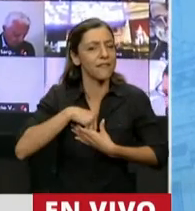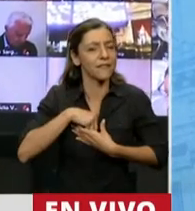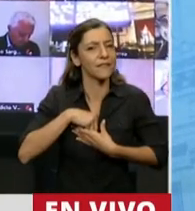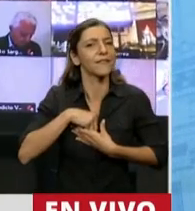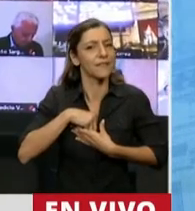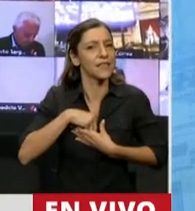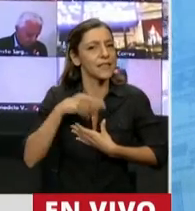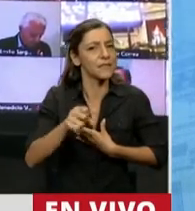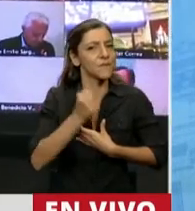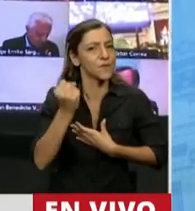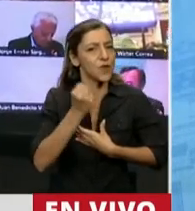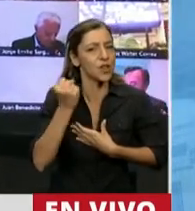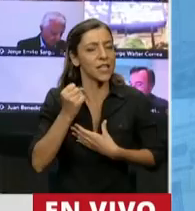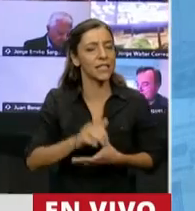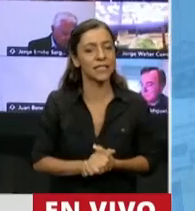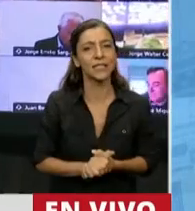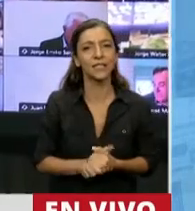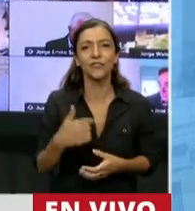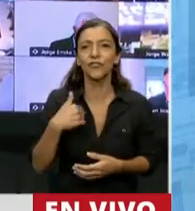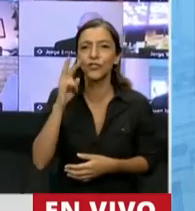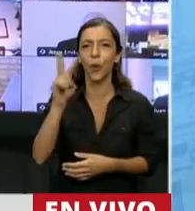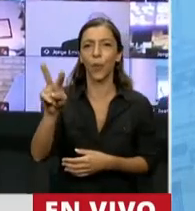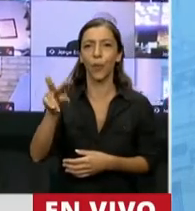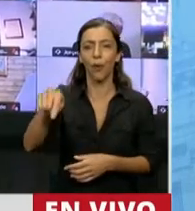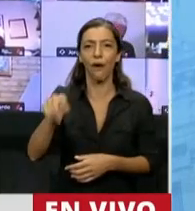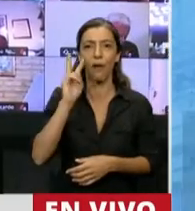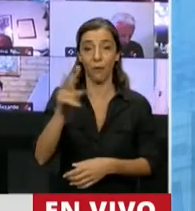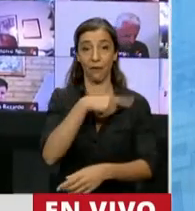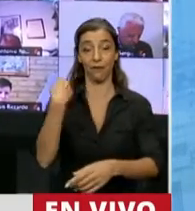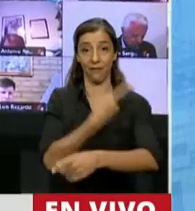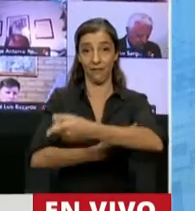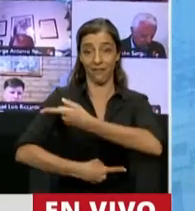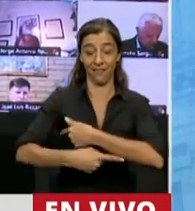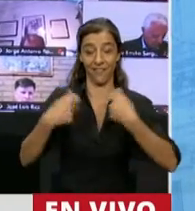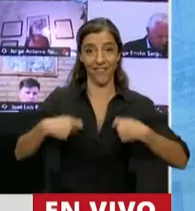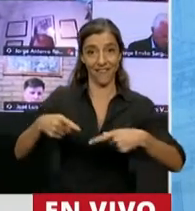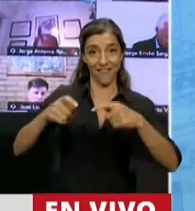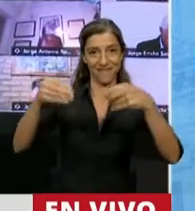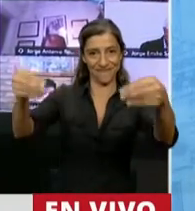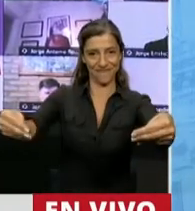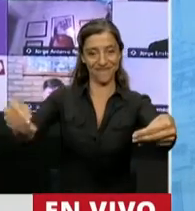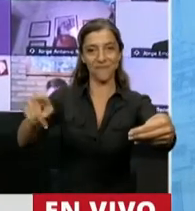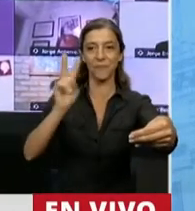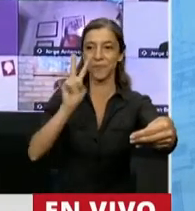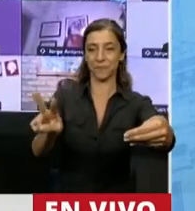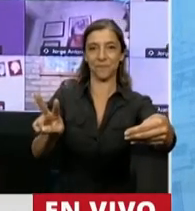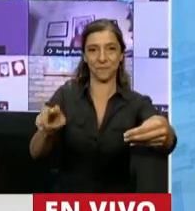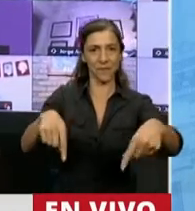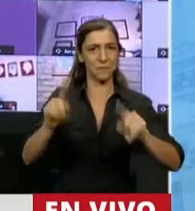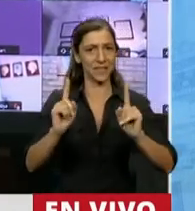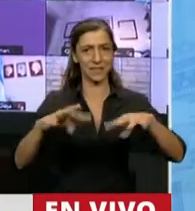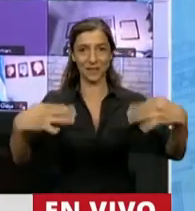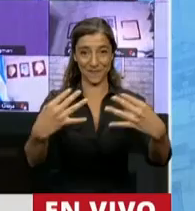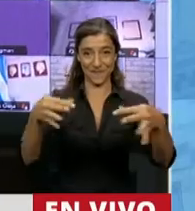camiseta puesta en el estrado de nuestra cámara y puesto y ver lo que